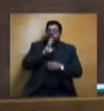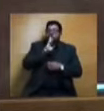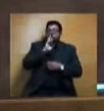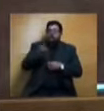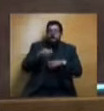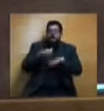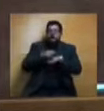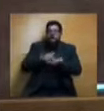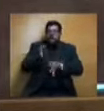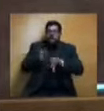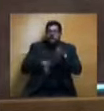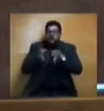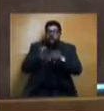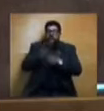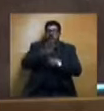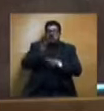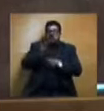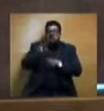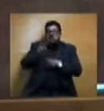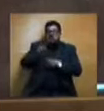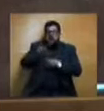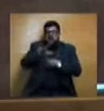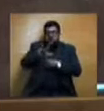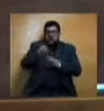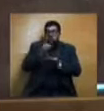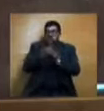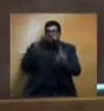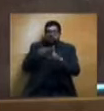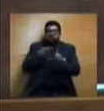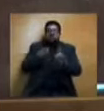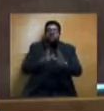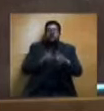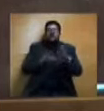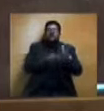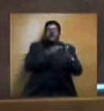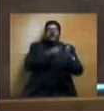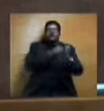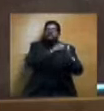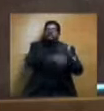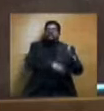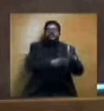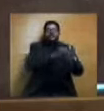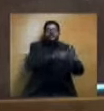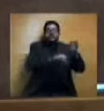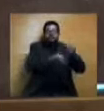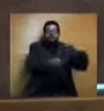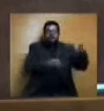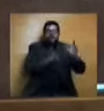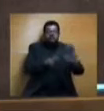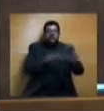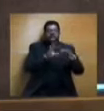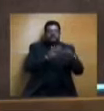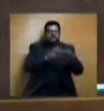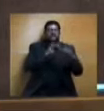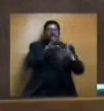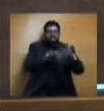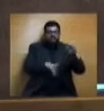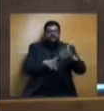la ciudadanía 488 de este año único, se revoca la resolución controvertida conforme a los efectos precisados en el